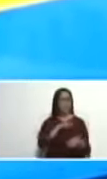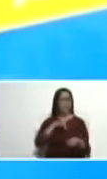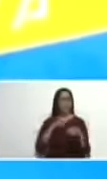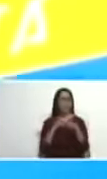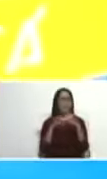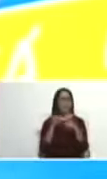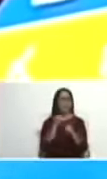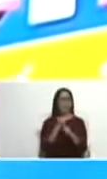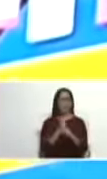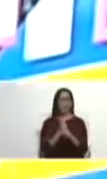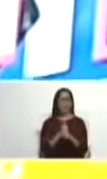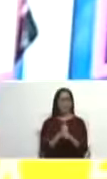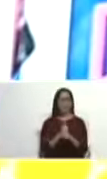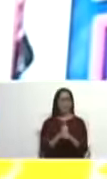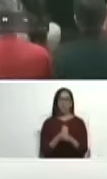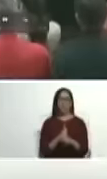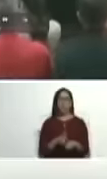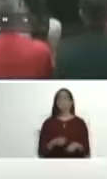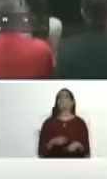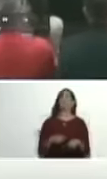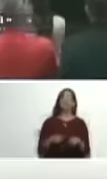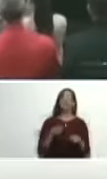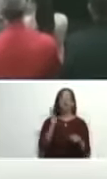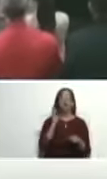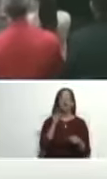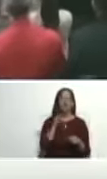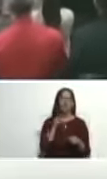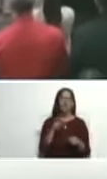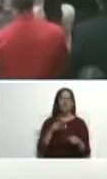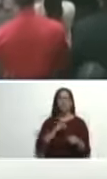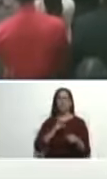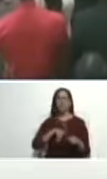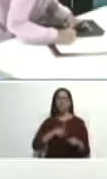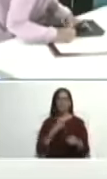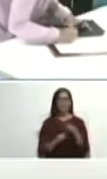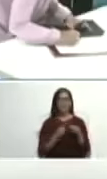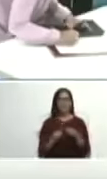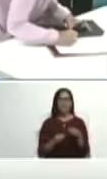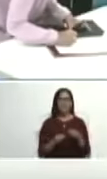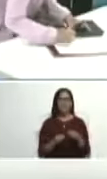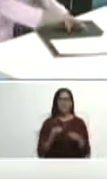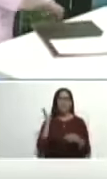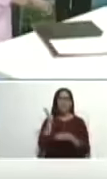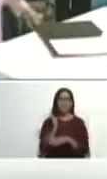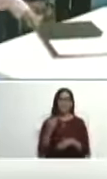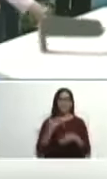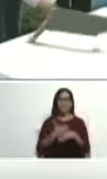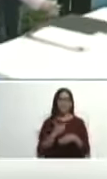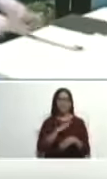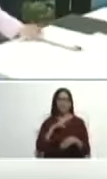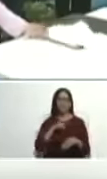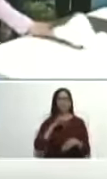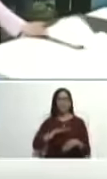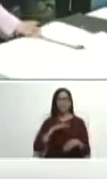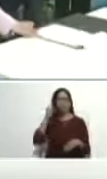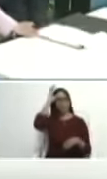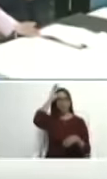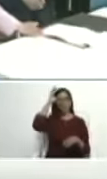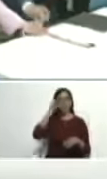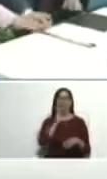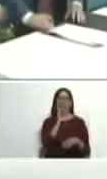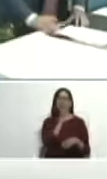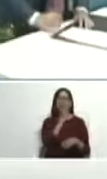trabajadores y trabajadoras, que aún que usted no hubiese podido hacer eso por las sanciones, porque nosotros estamos conscientes de los apellidos,